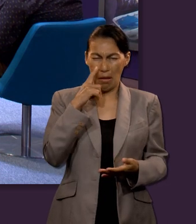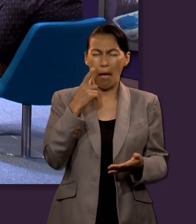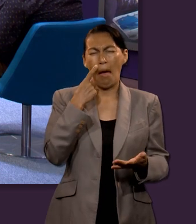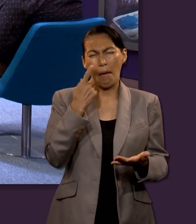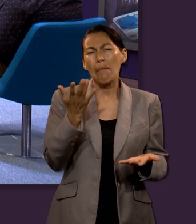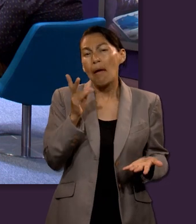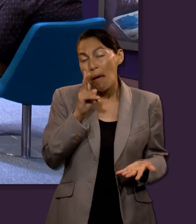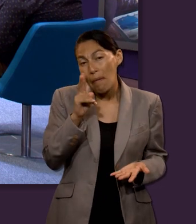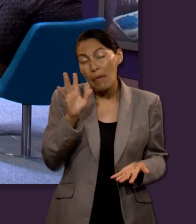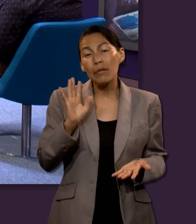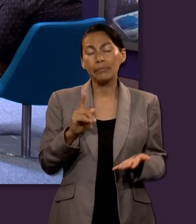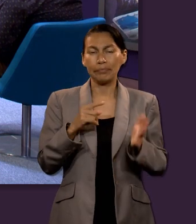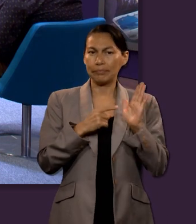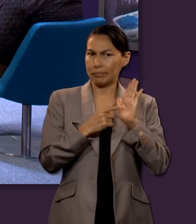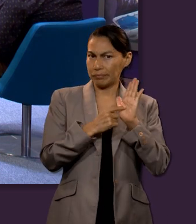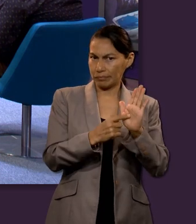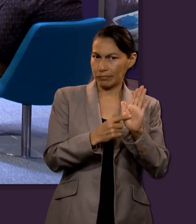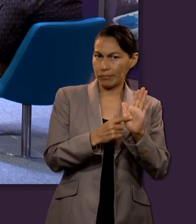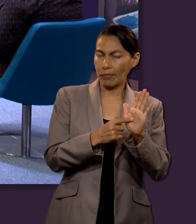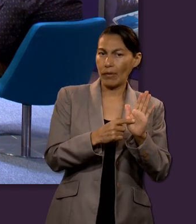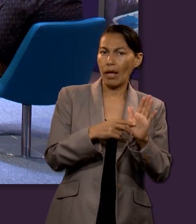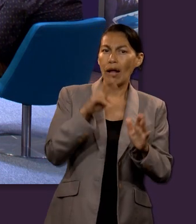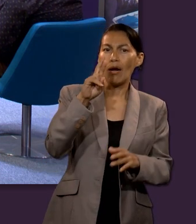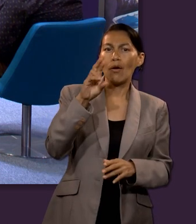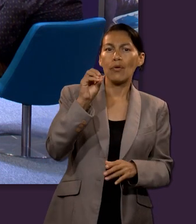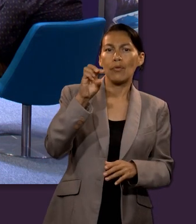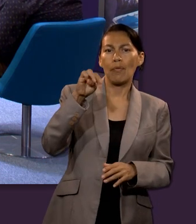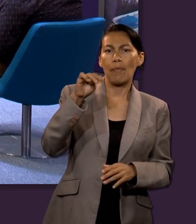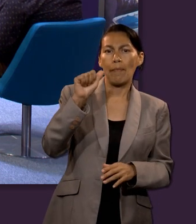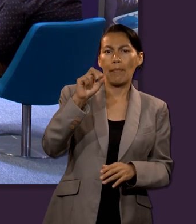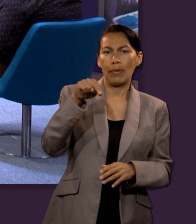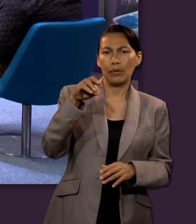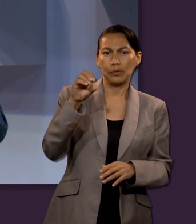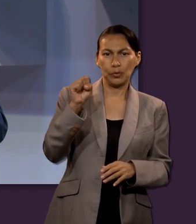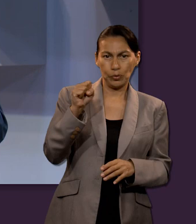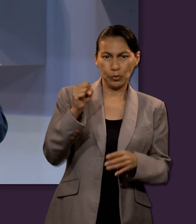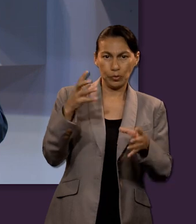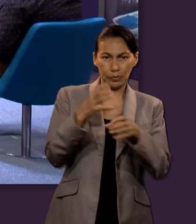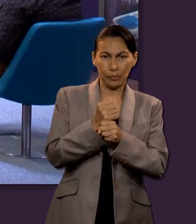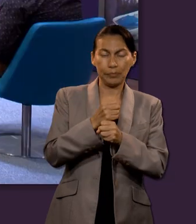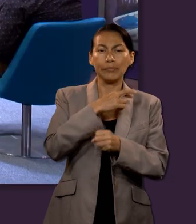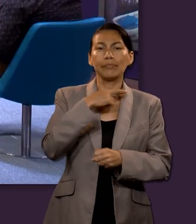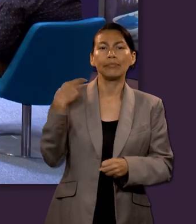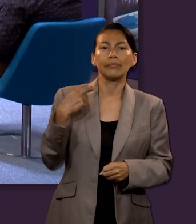qué es lo que responde en romanos 15 4 y 5